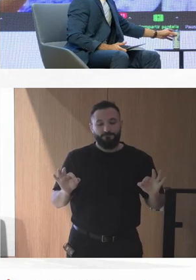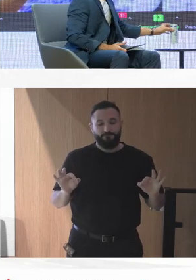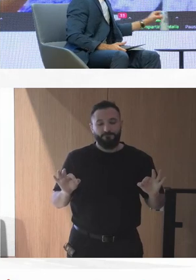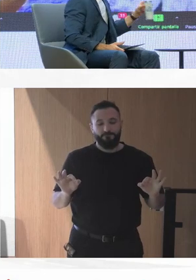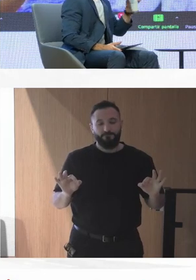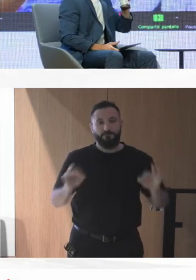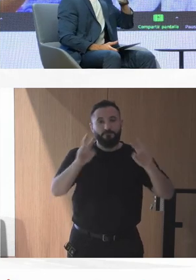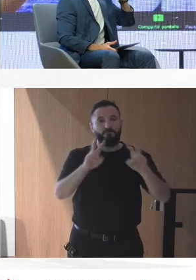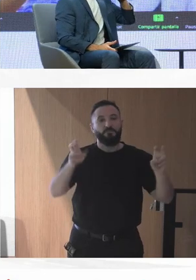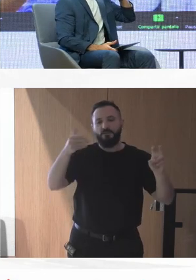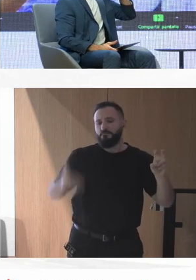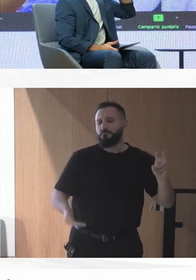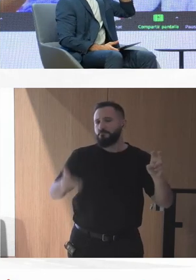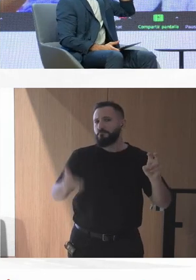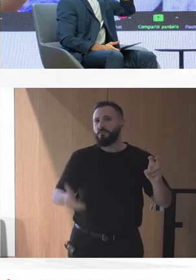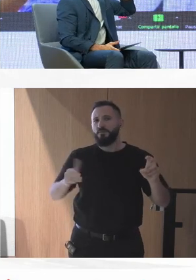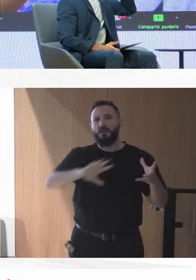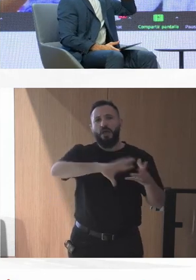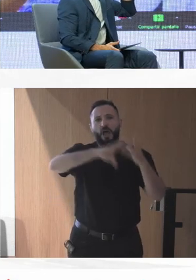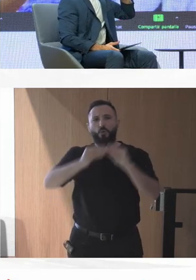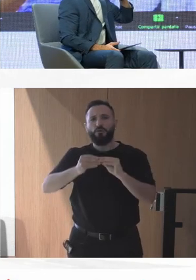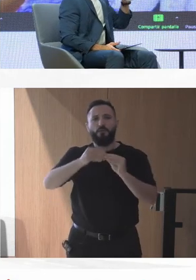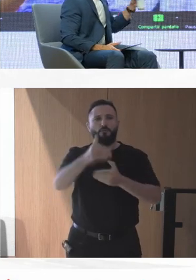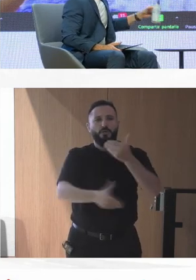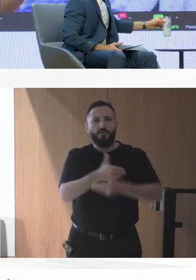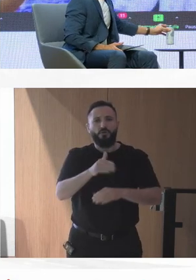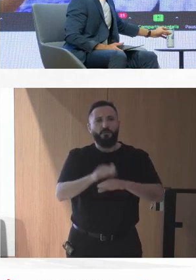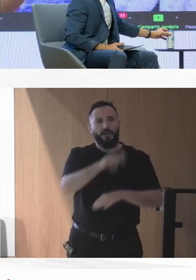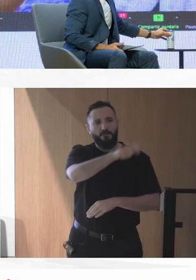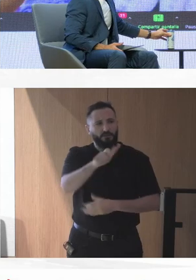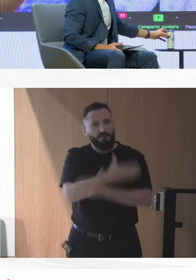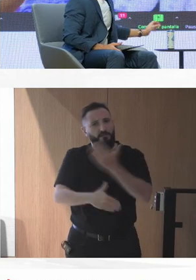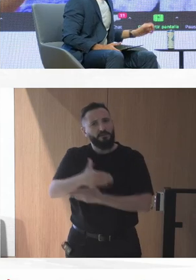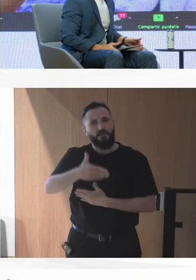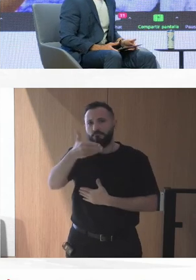la importancia fundamental de los ajustes de procedimiento para las personas con discapacidad